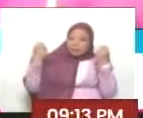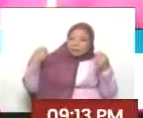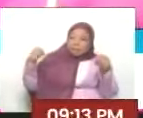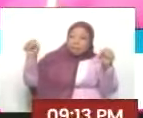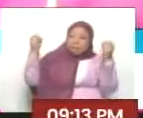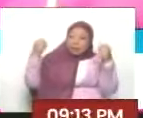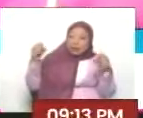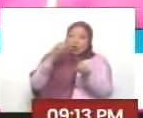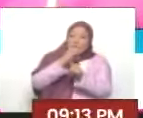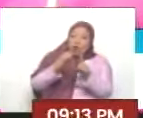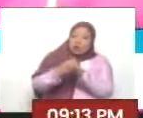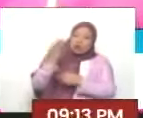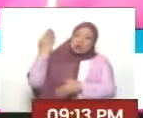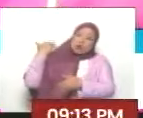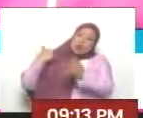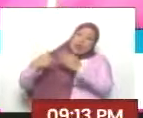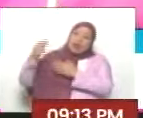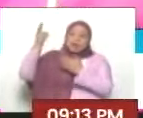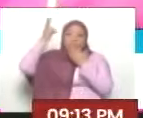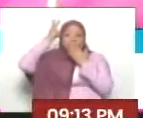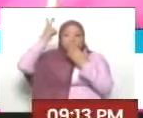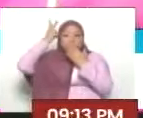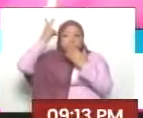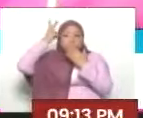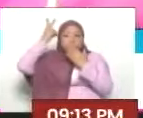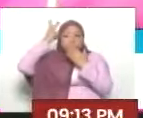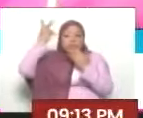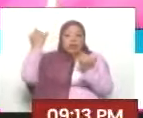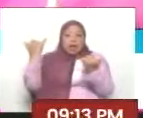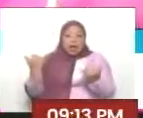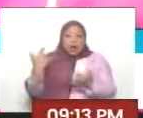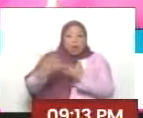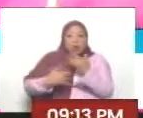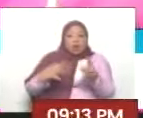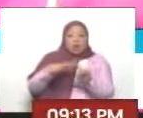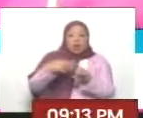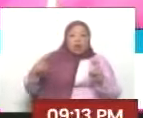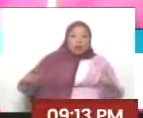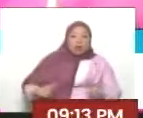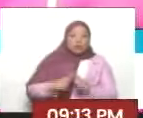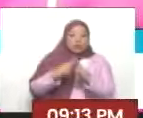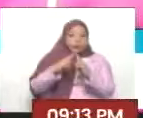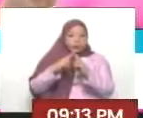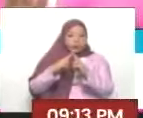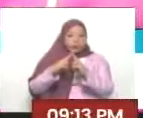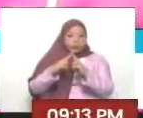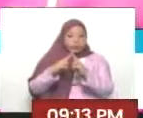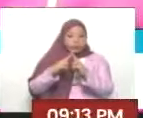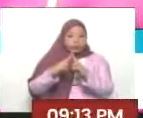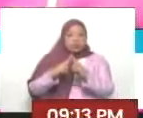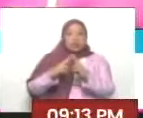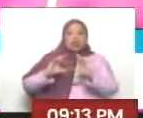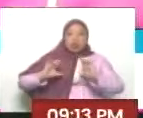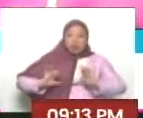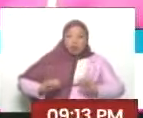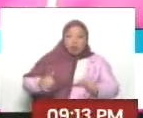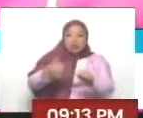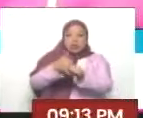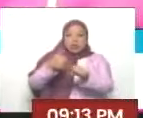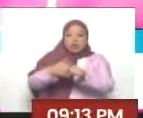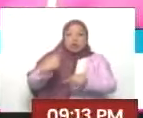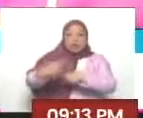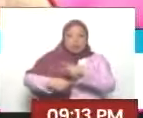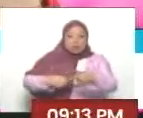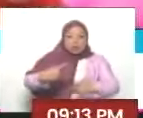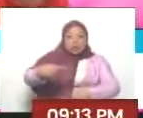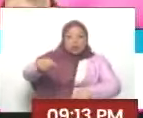y culturas ancestrales. Y hubo ese encuentro de comunidad. Y arrancamos la siembra